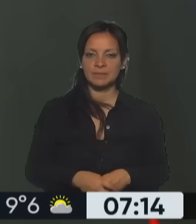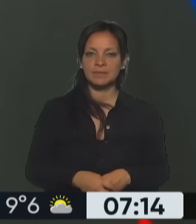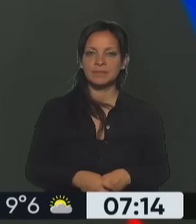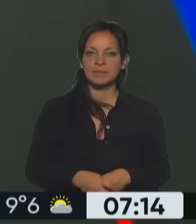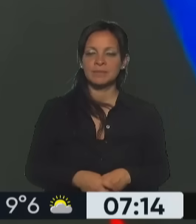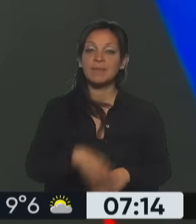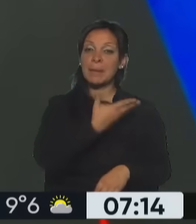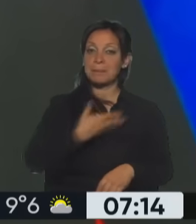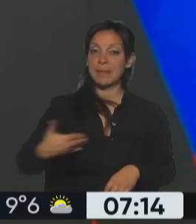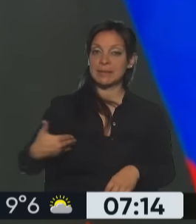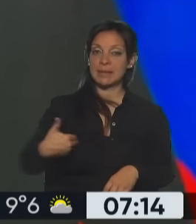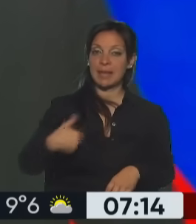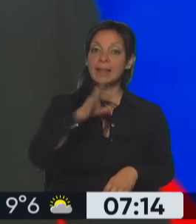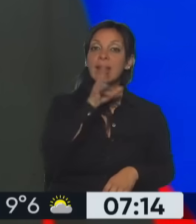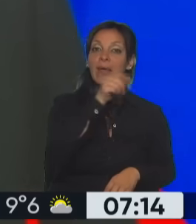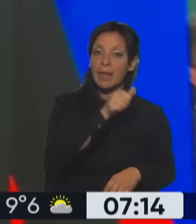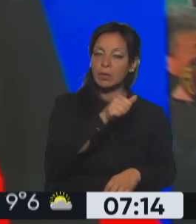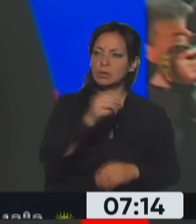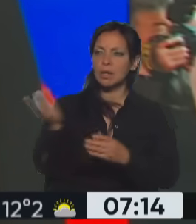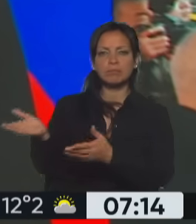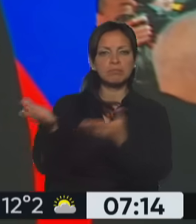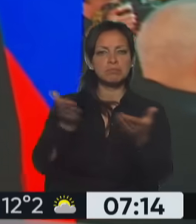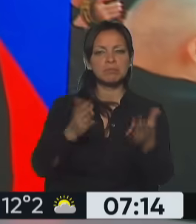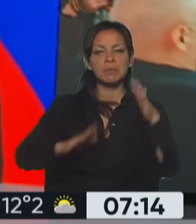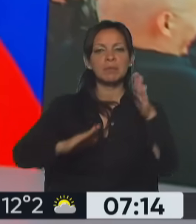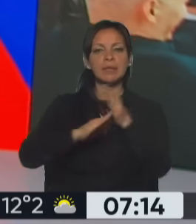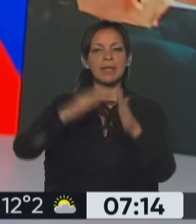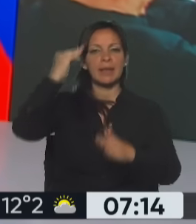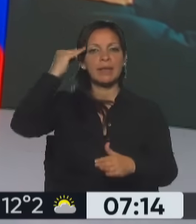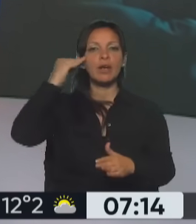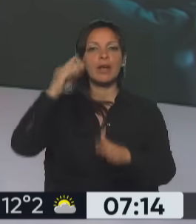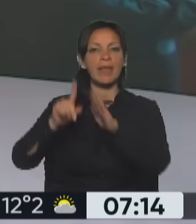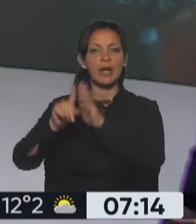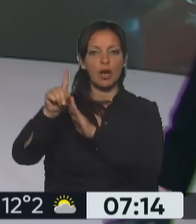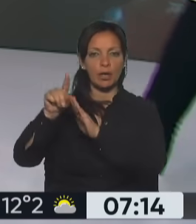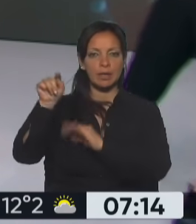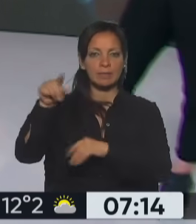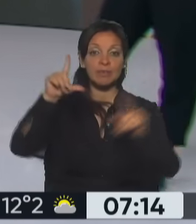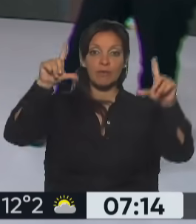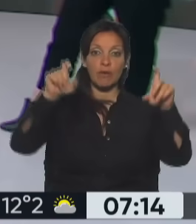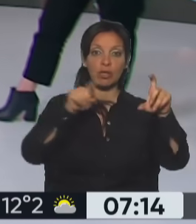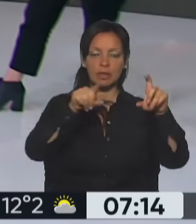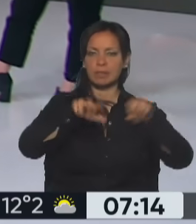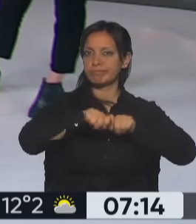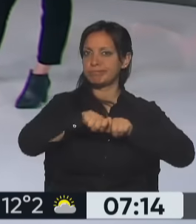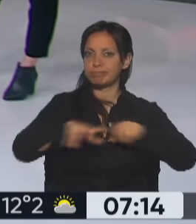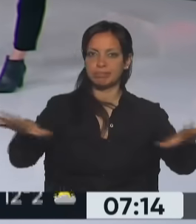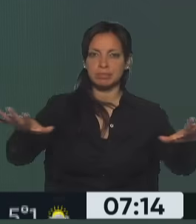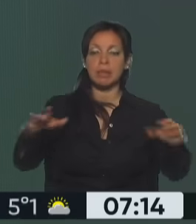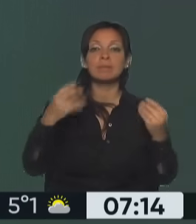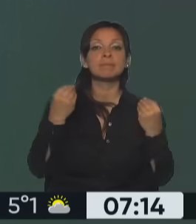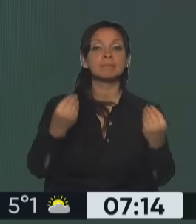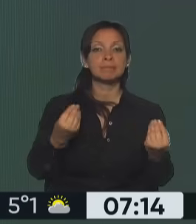el presidente de Rusia recibe al líder de Corea del Norte y esta es la fotografía que está dando vueltas por todo el mundo porque está llegando